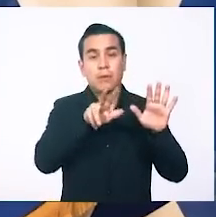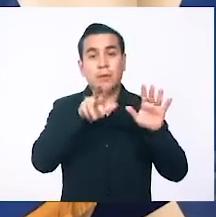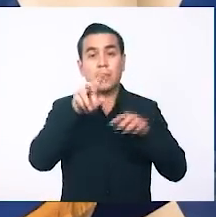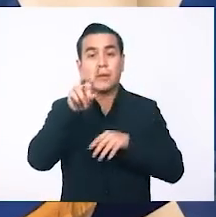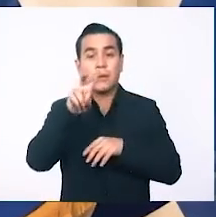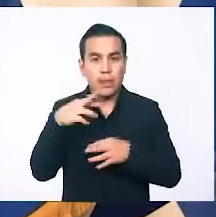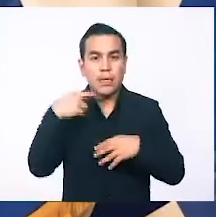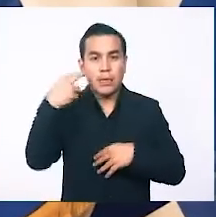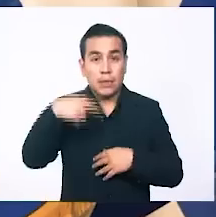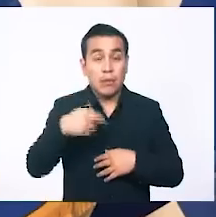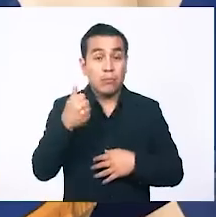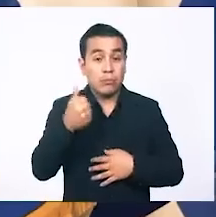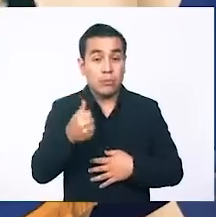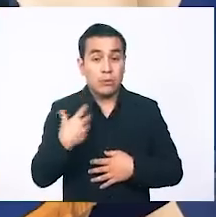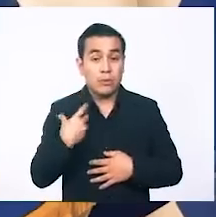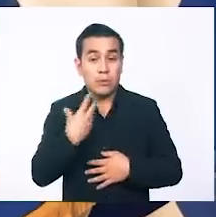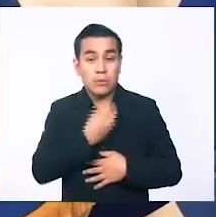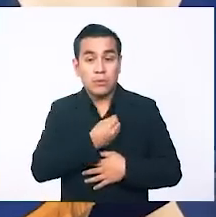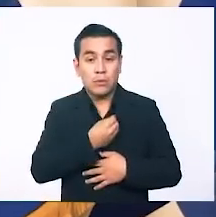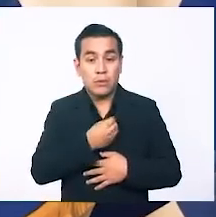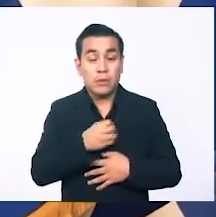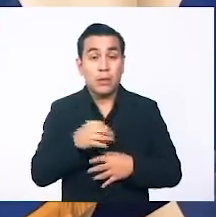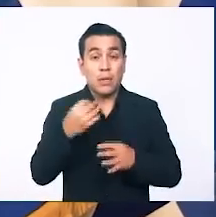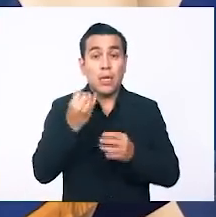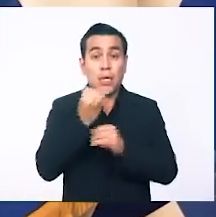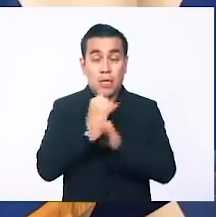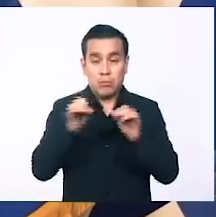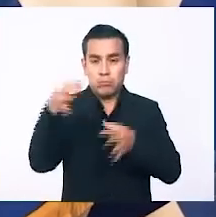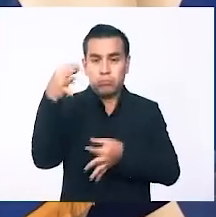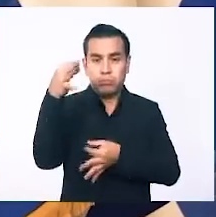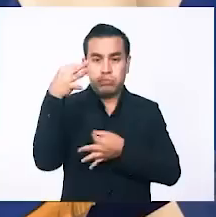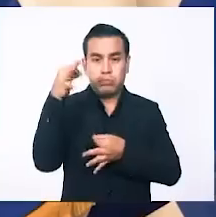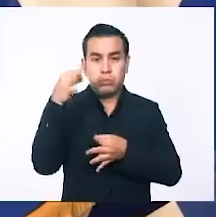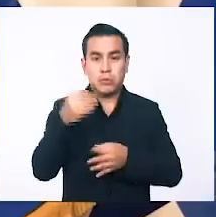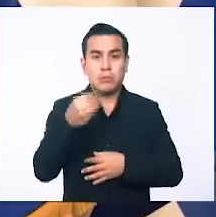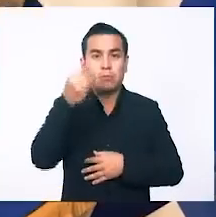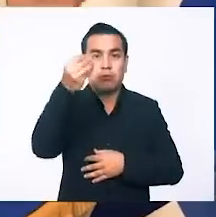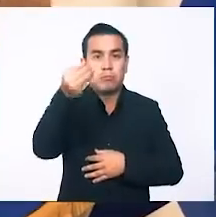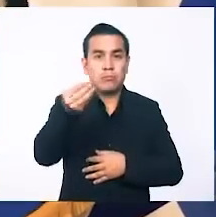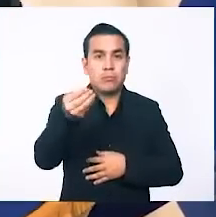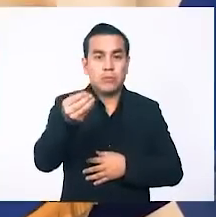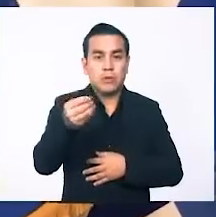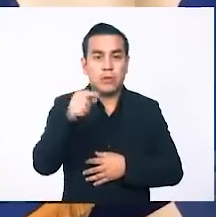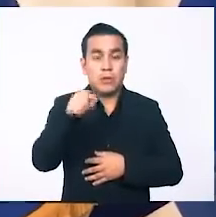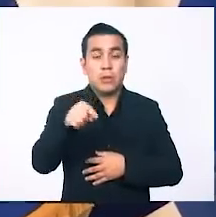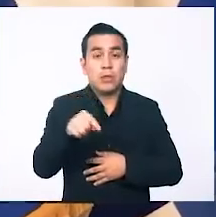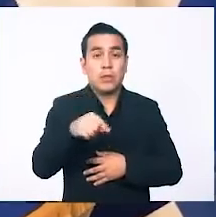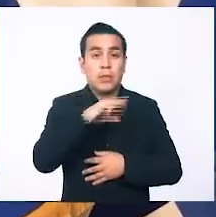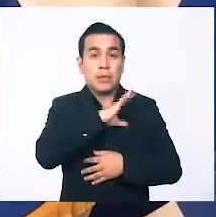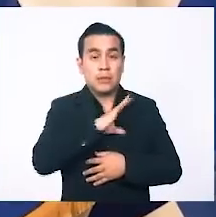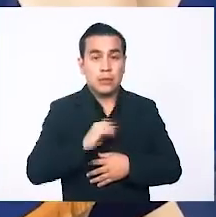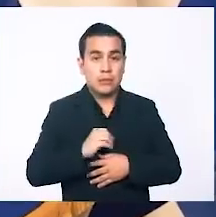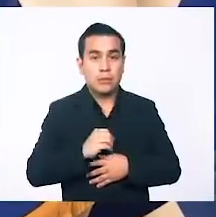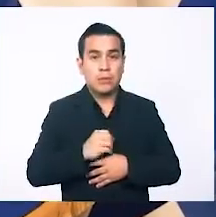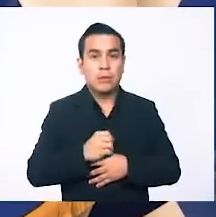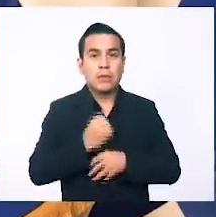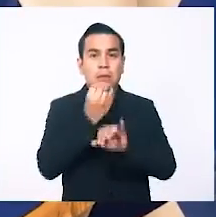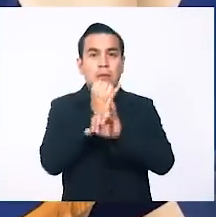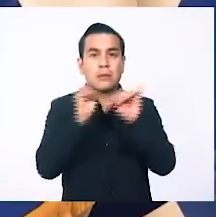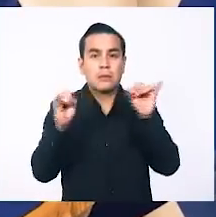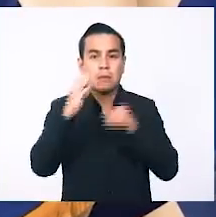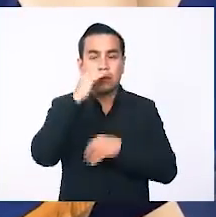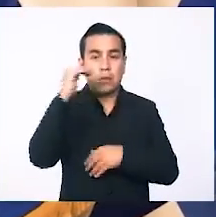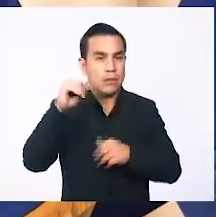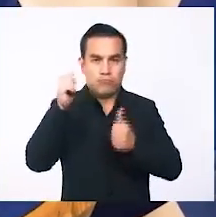papel muerto. A nosotros nos dieron una independencia. Vaya, aquí está. Usted ahora en adelante va a ser país.